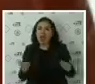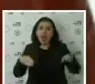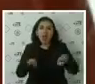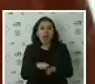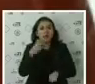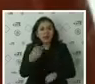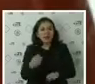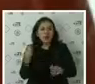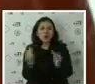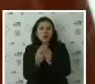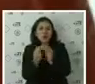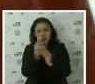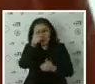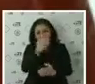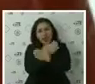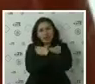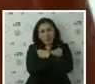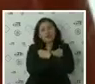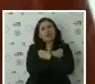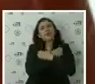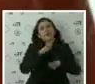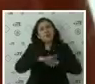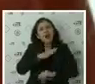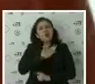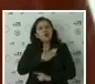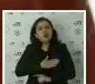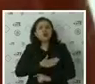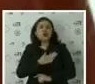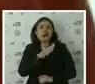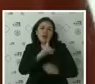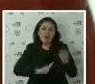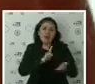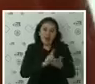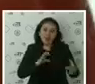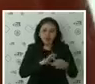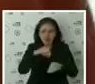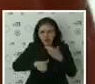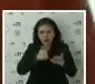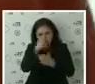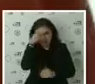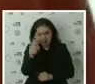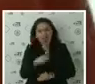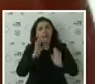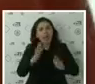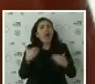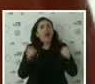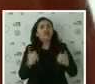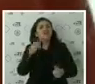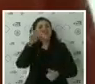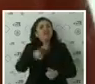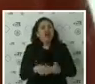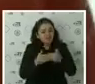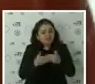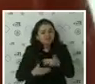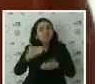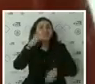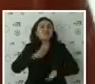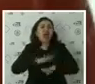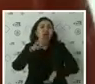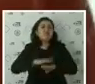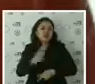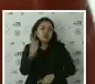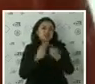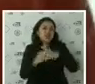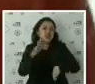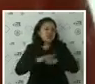el e-conversatorio sobre educación cultivando la democracia en la Ciudad de México, que me queda claro que ha dejado huella y seguramente nos dará para más